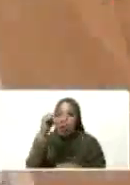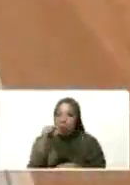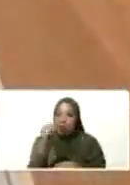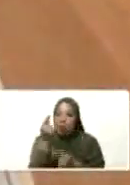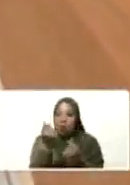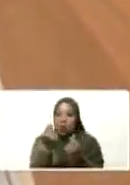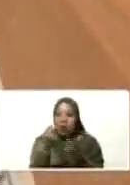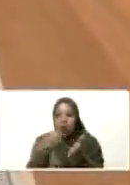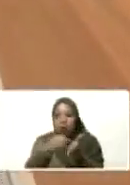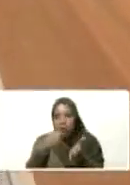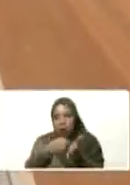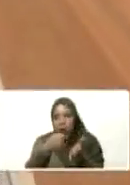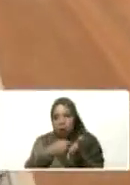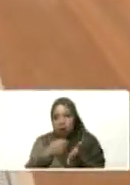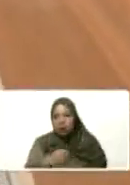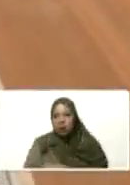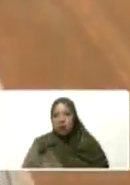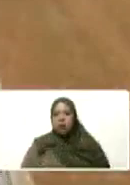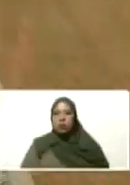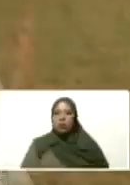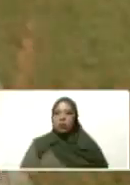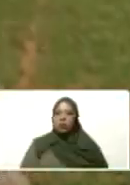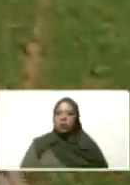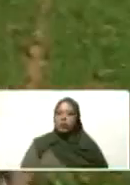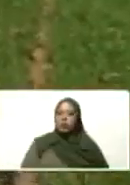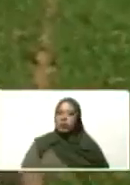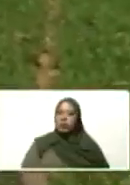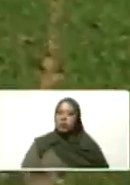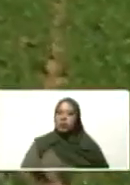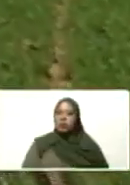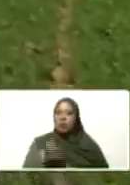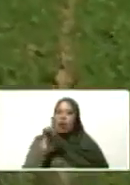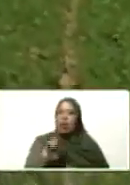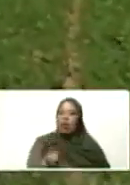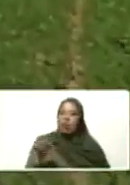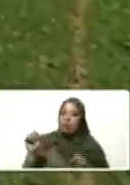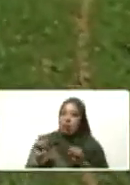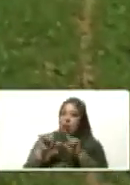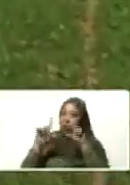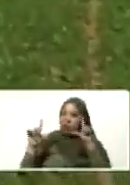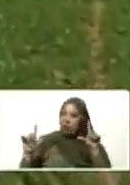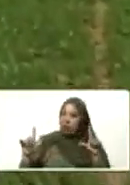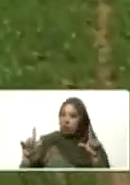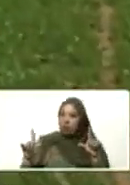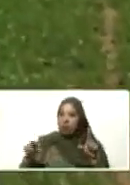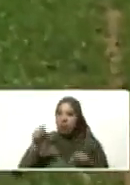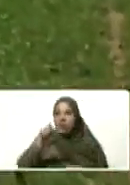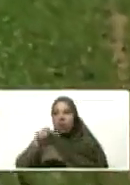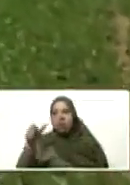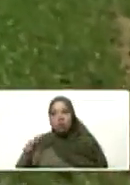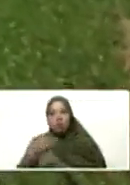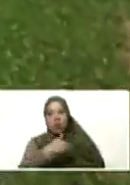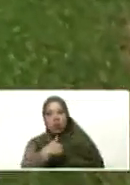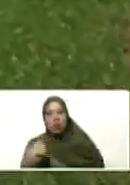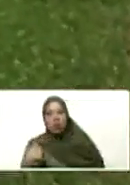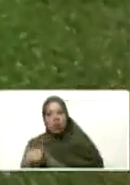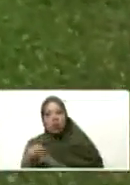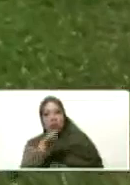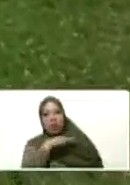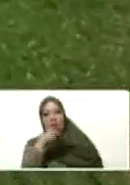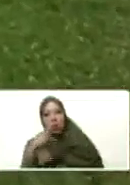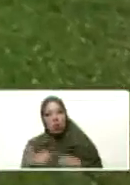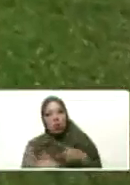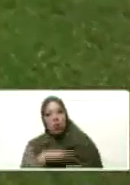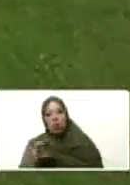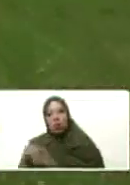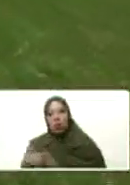presidente, que ofrece Venezuela, que es también el gran atractivo a los inversionistas, que es que los costos de producción en